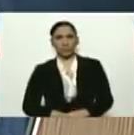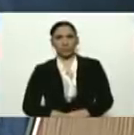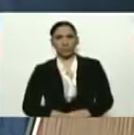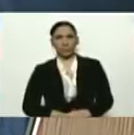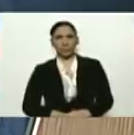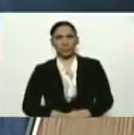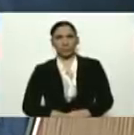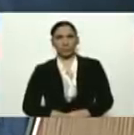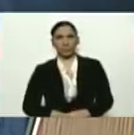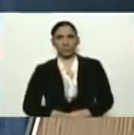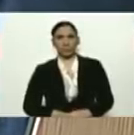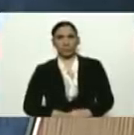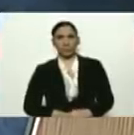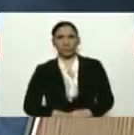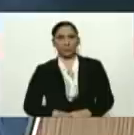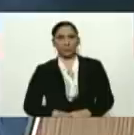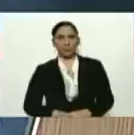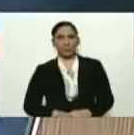Thank you.